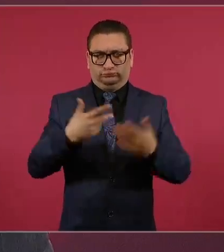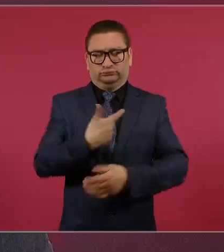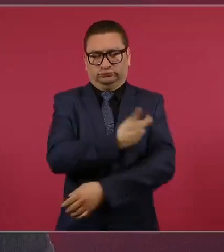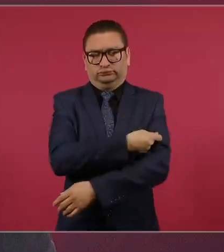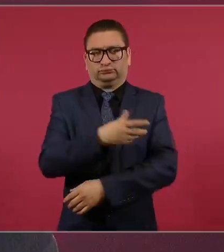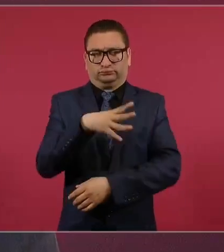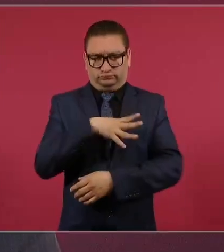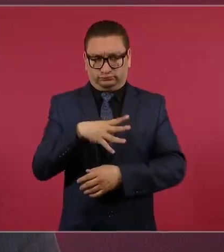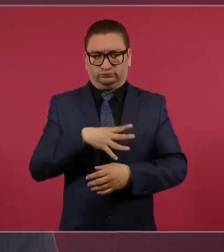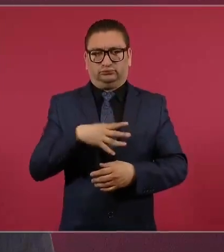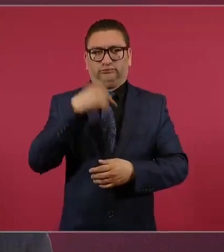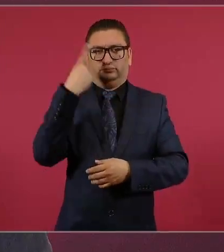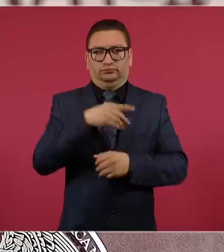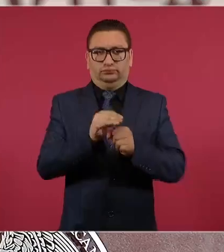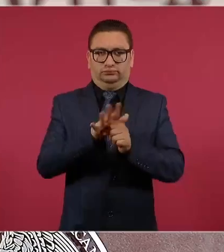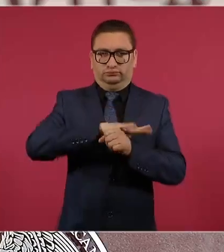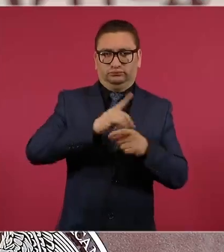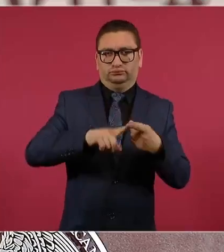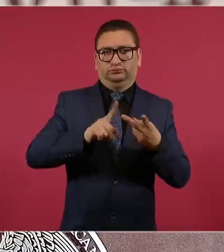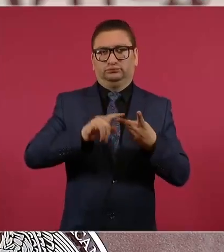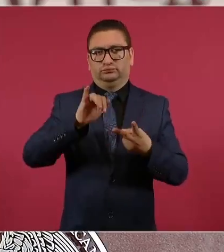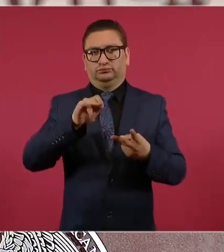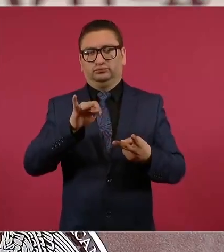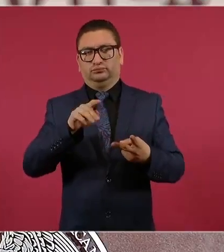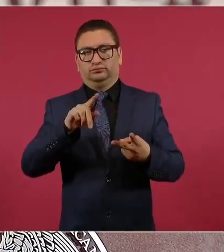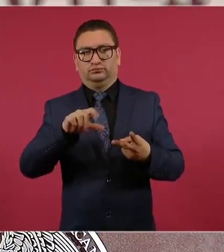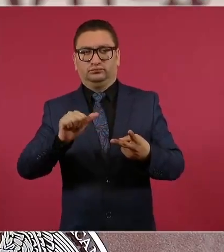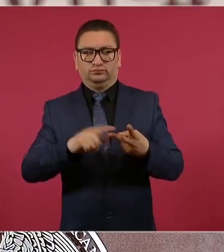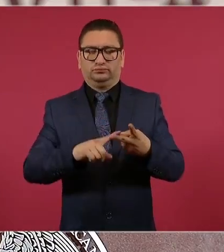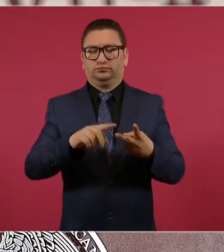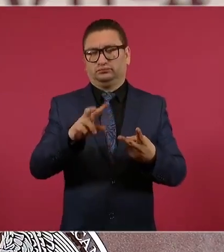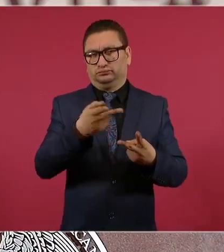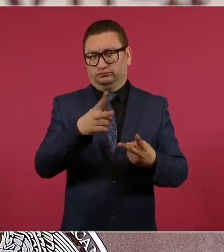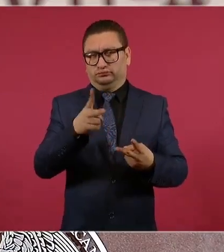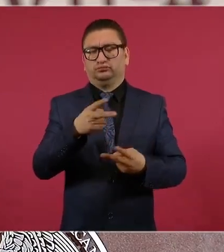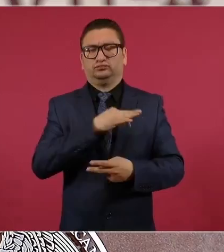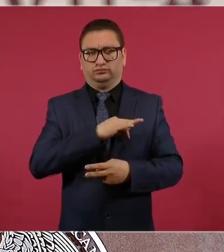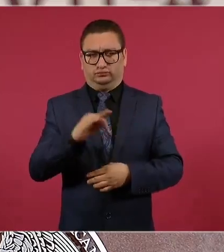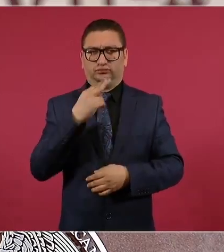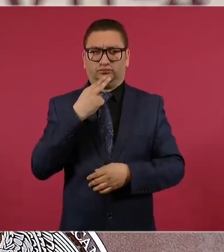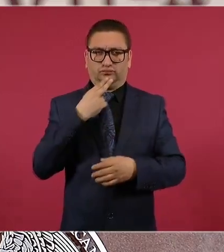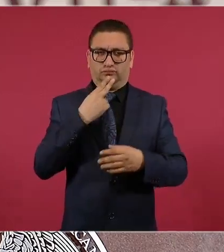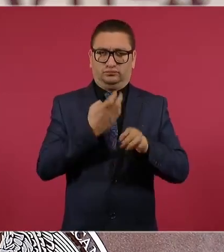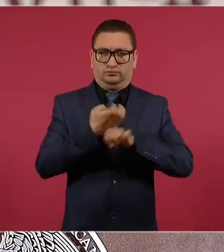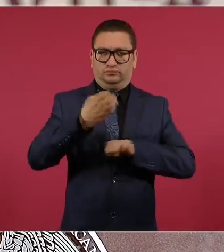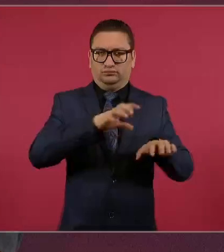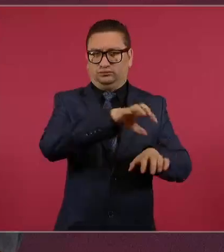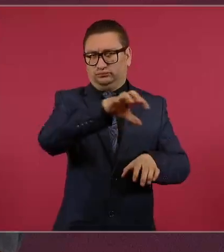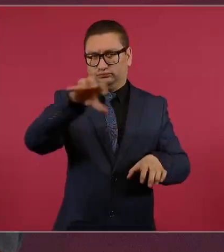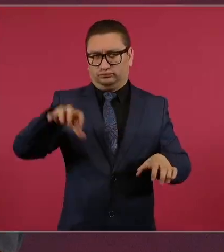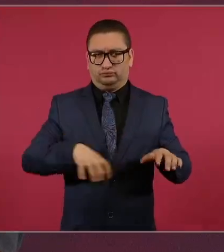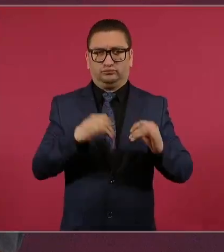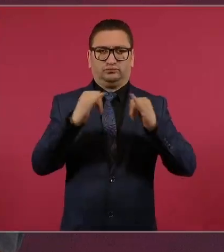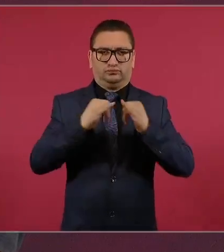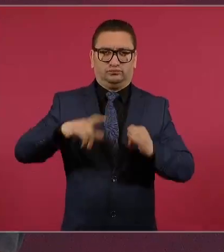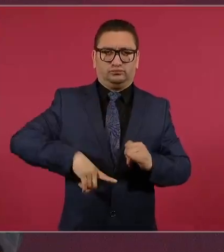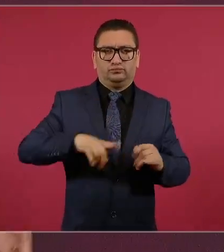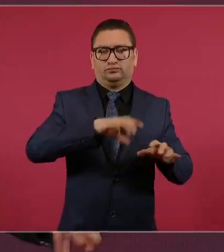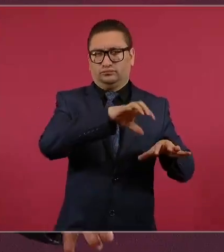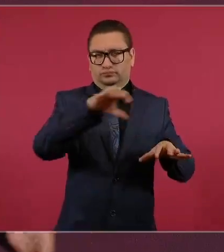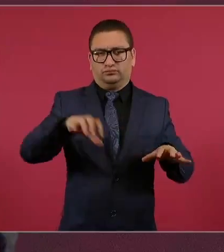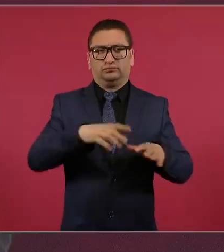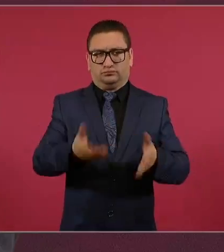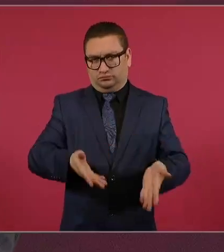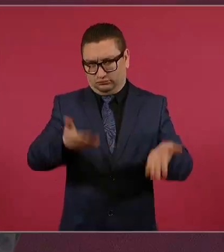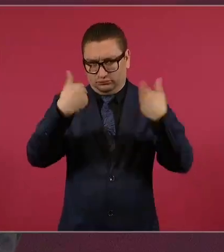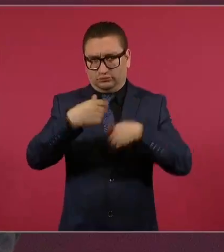de vacuna tanto para COVID como para influenza en todas las entidades federativas, en todas las instituciones. Invitarlos